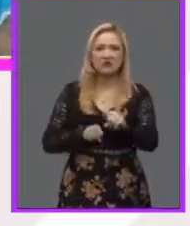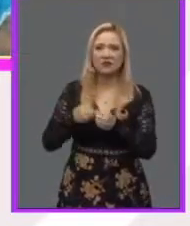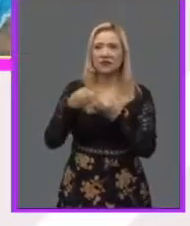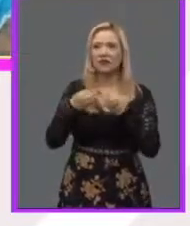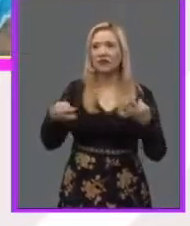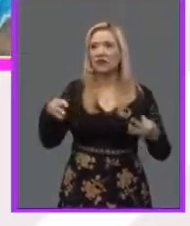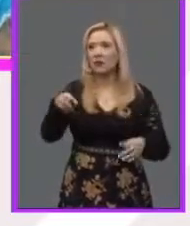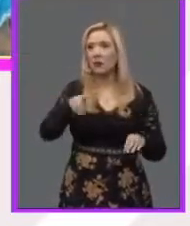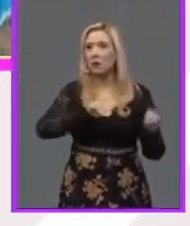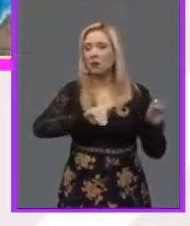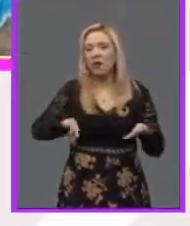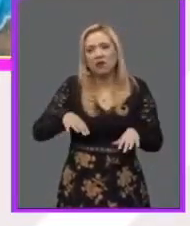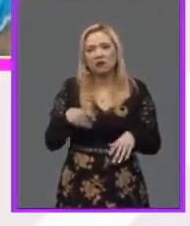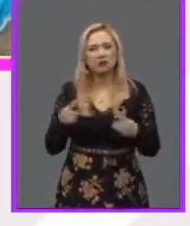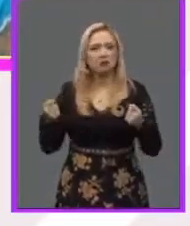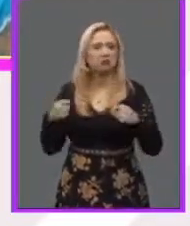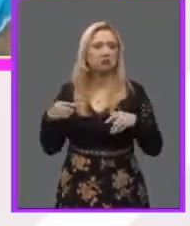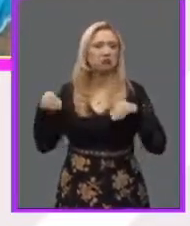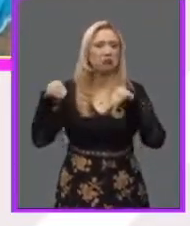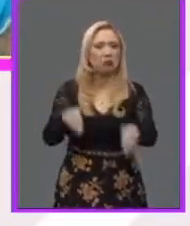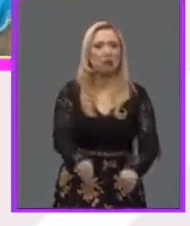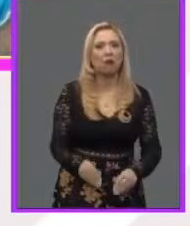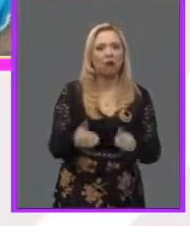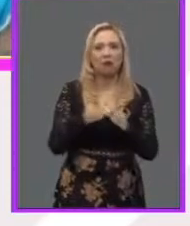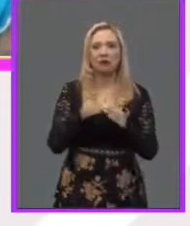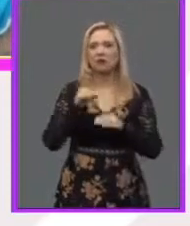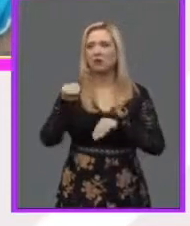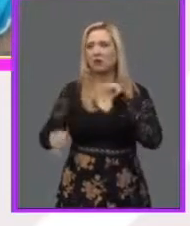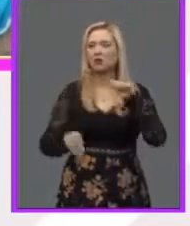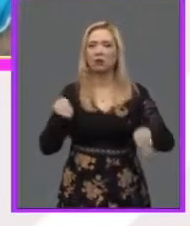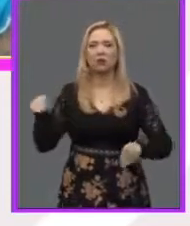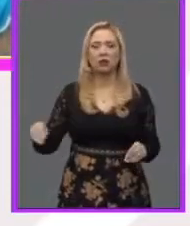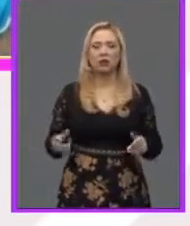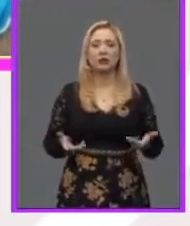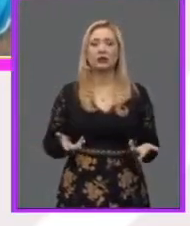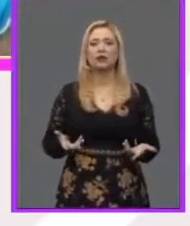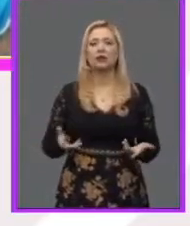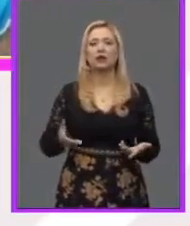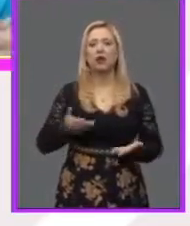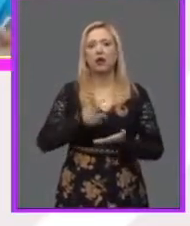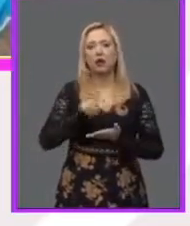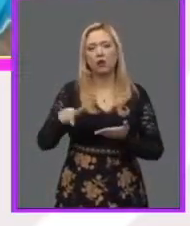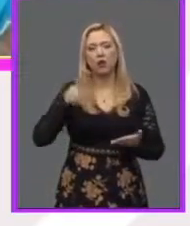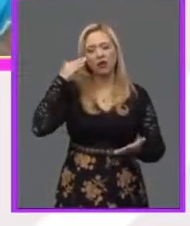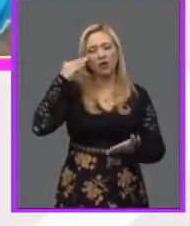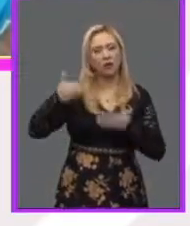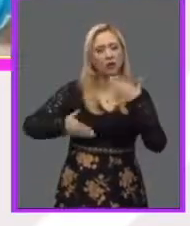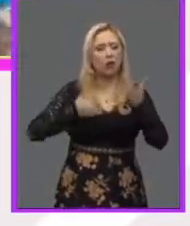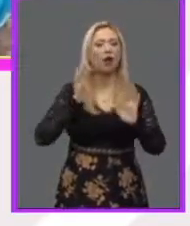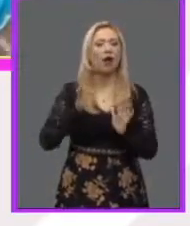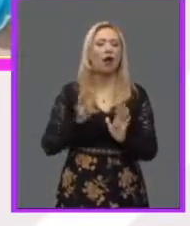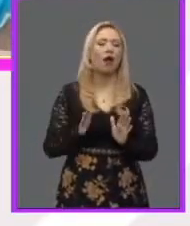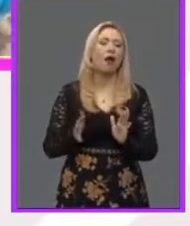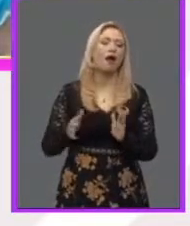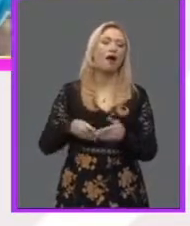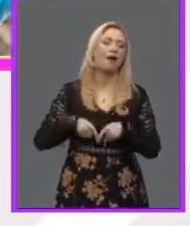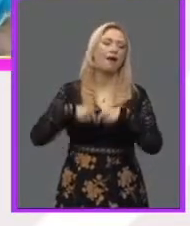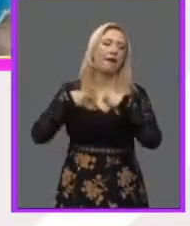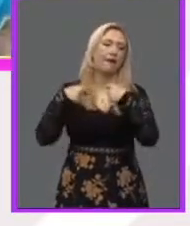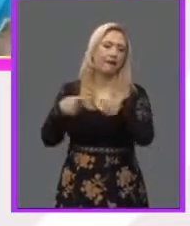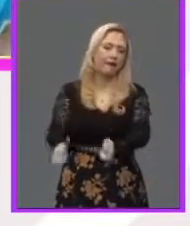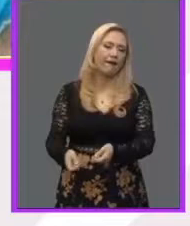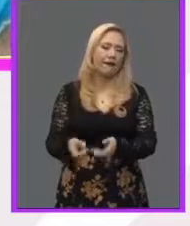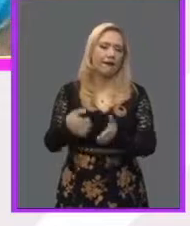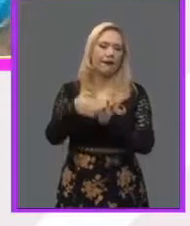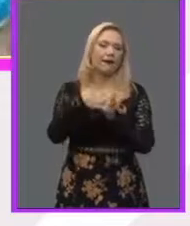hacer asentamientos informales precarios, que posteriormente muchos de ellos se regularizaron, se consolidaron y ahorita ya